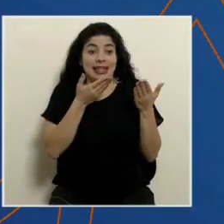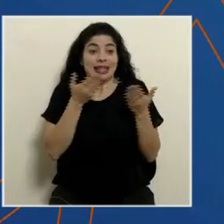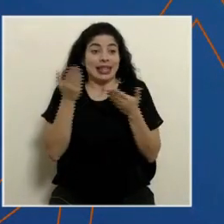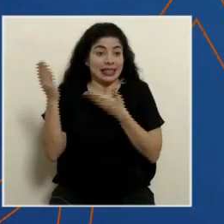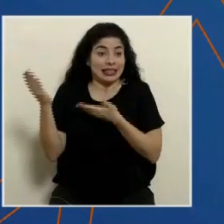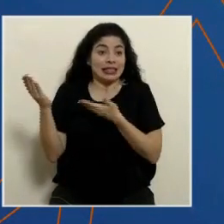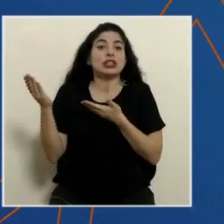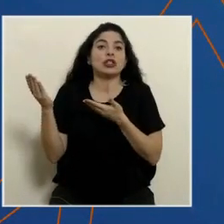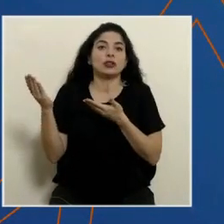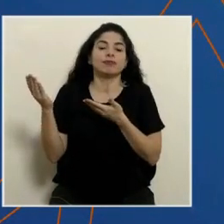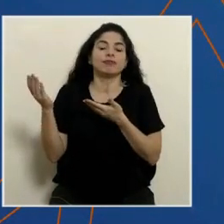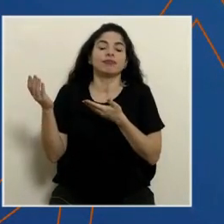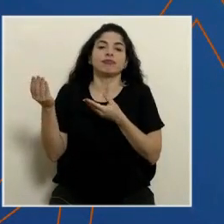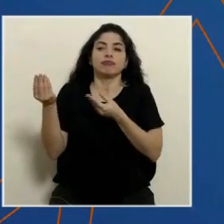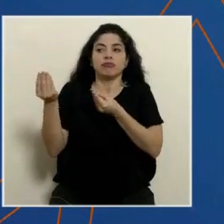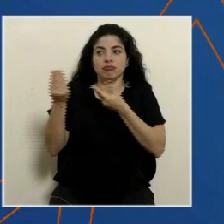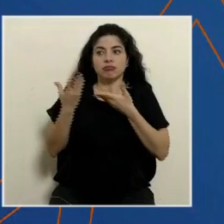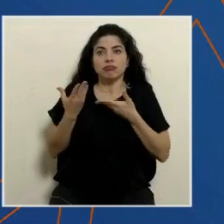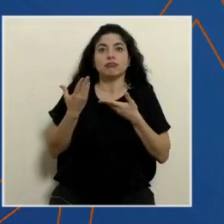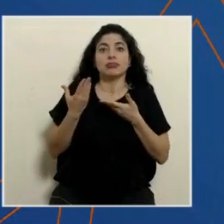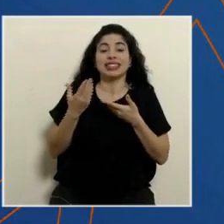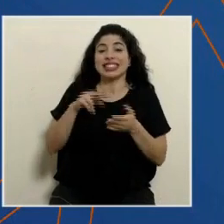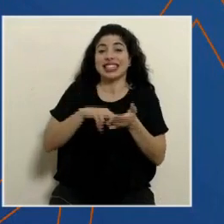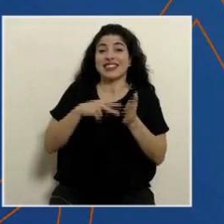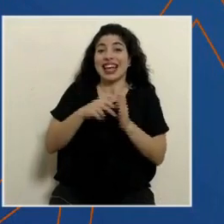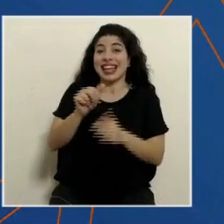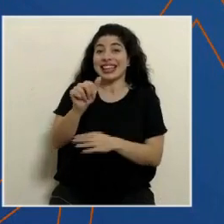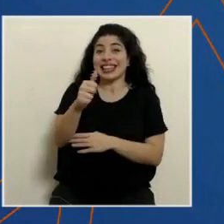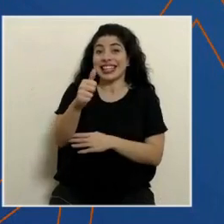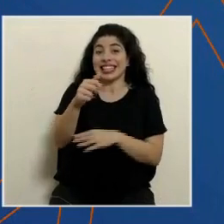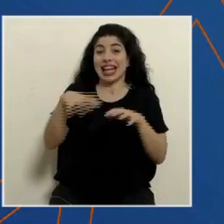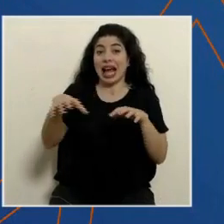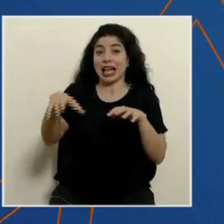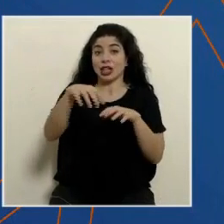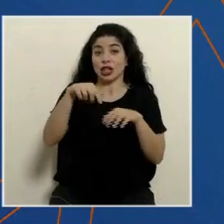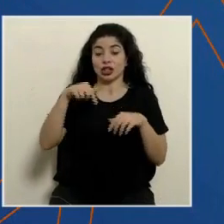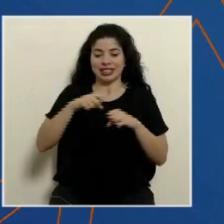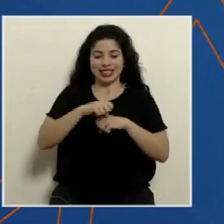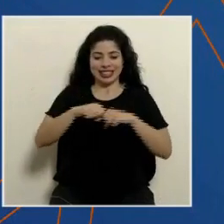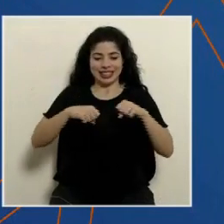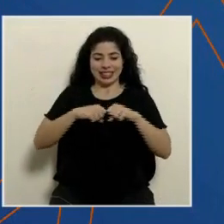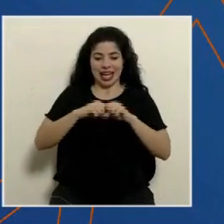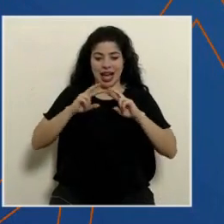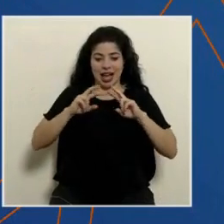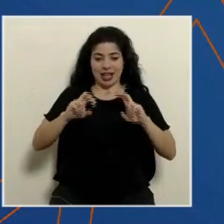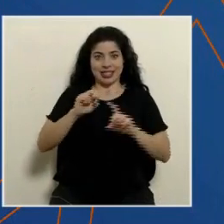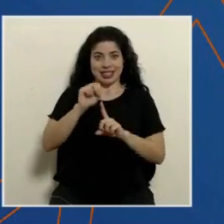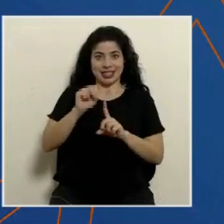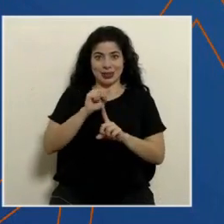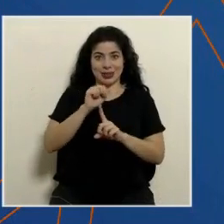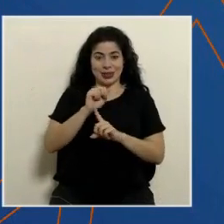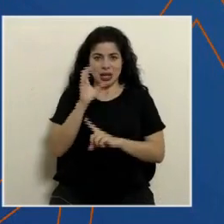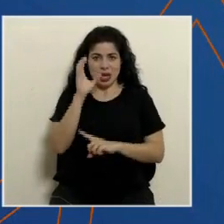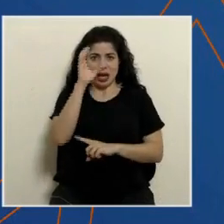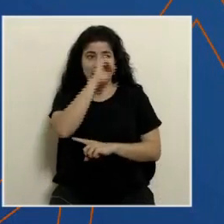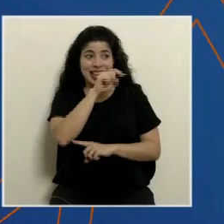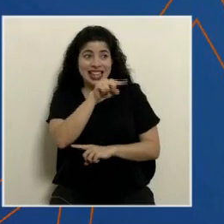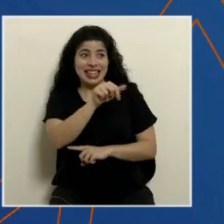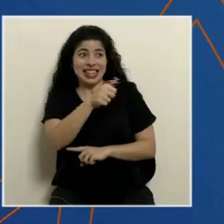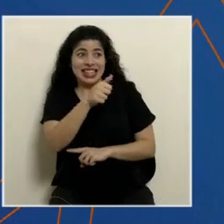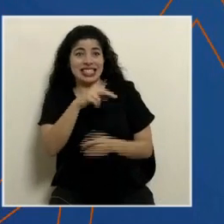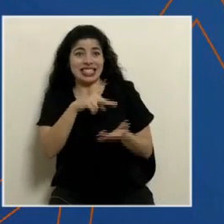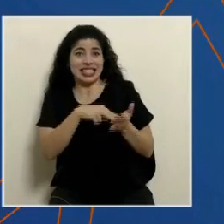lleva a mencionar que en 10 cantones la Sala de Análisis de Situación ha identificado que se reúne